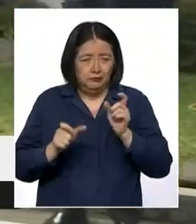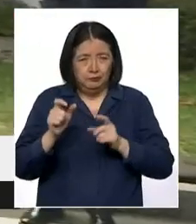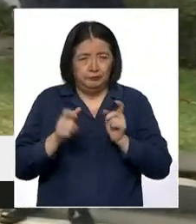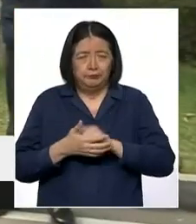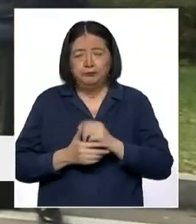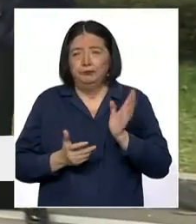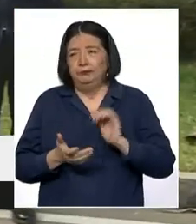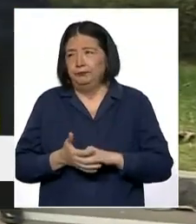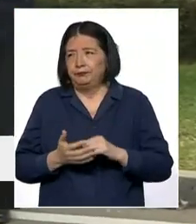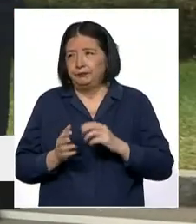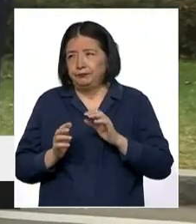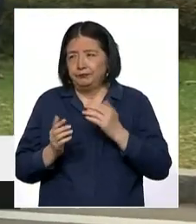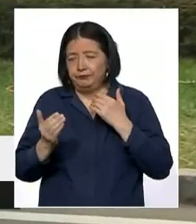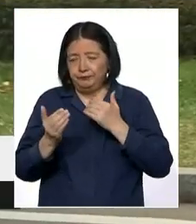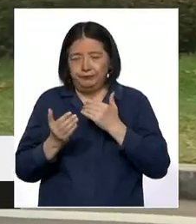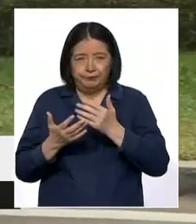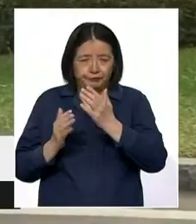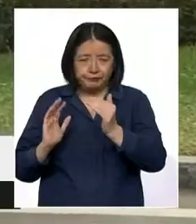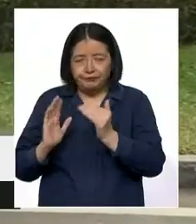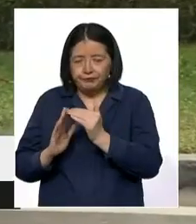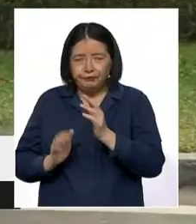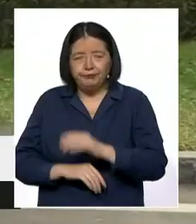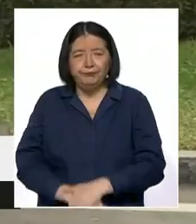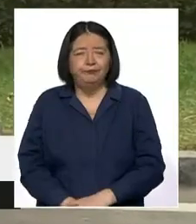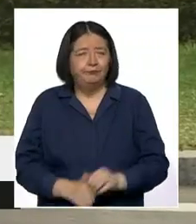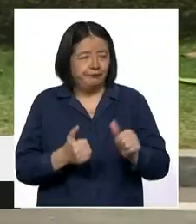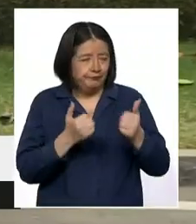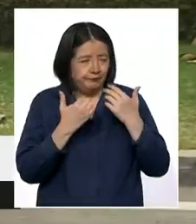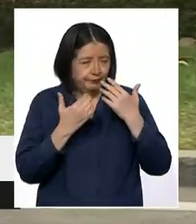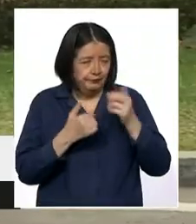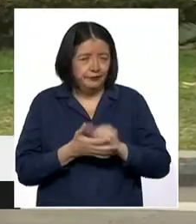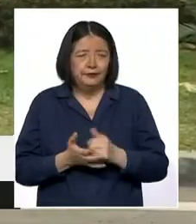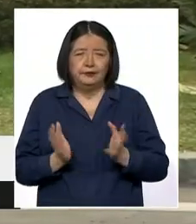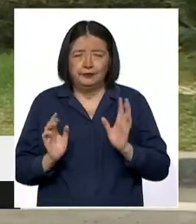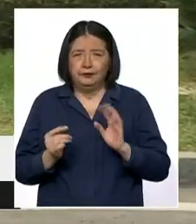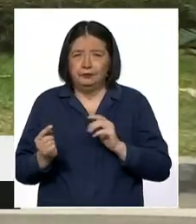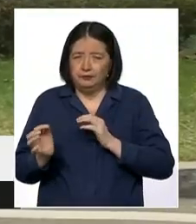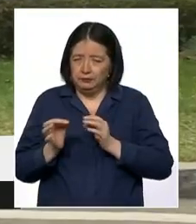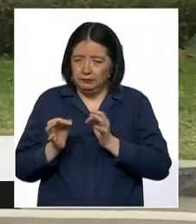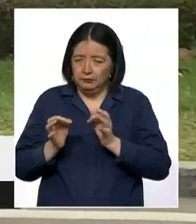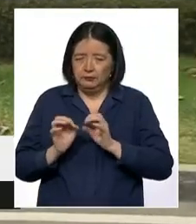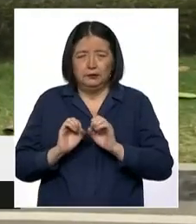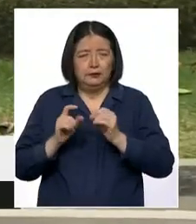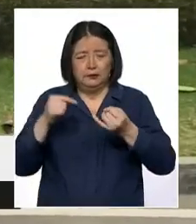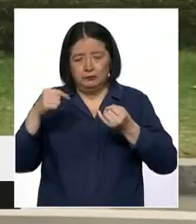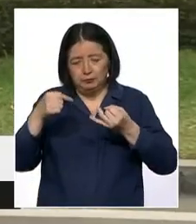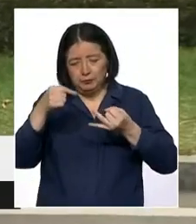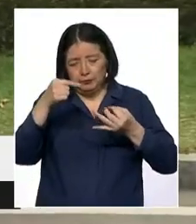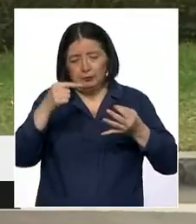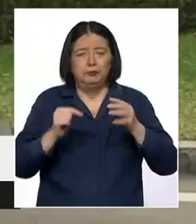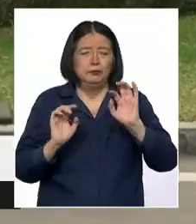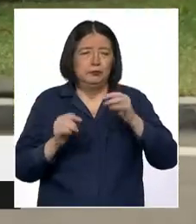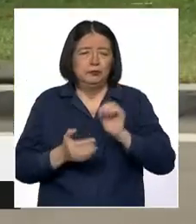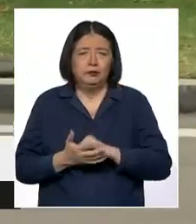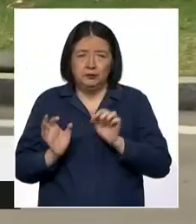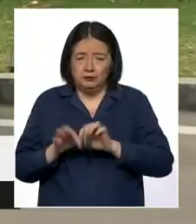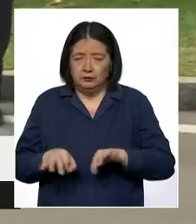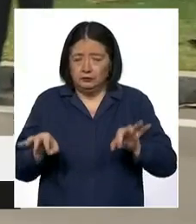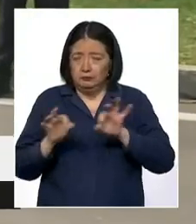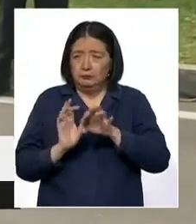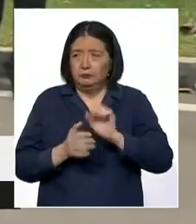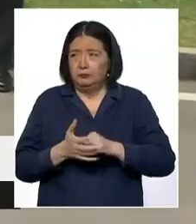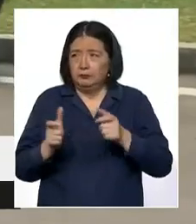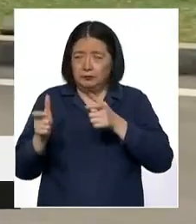dan en las inmediaciones de la vivienda. Señor, le agradecemos por habernos aclarado todos estos puntos, y es importante entonces las labores, sobre